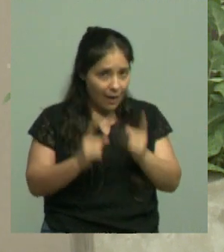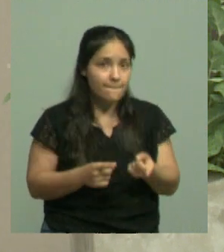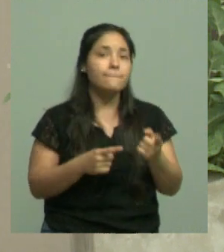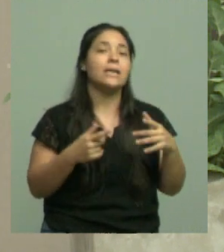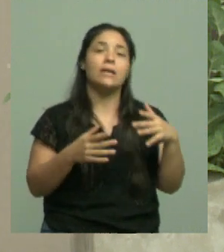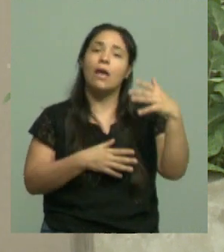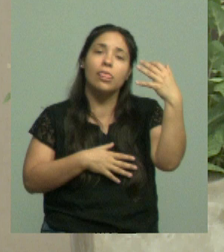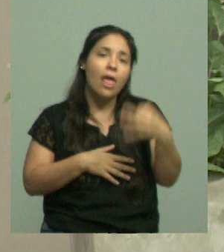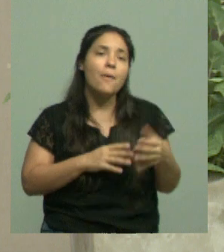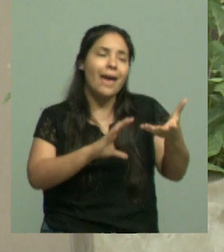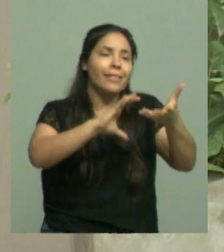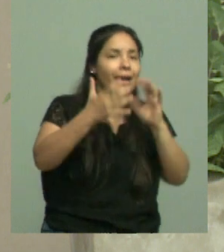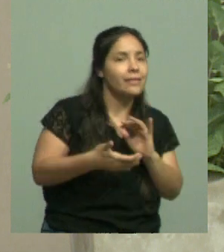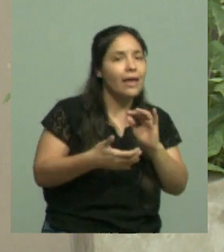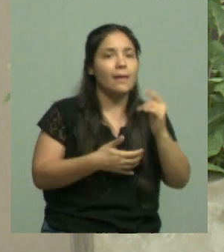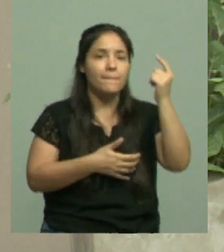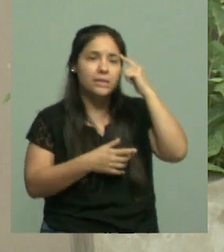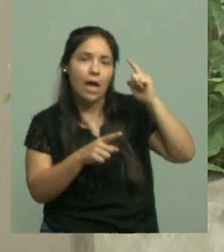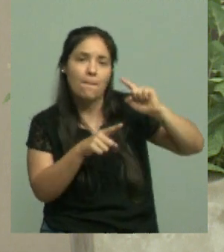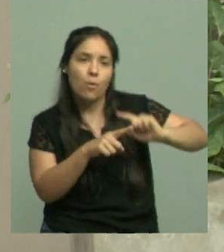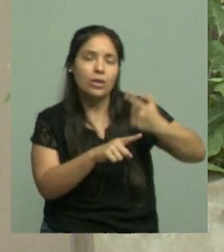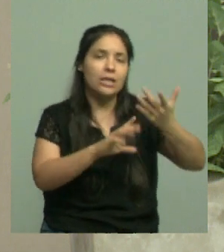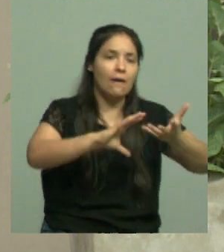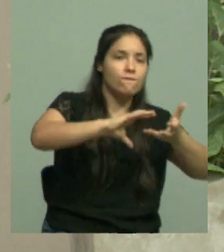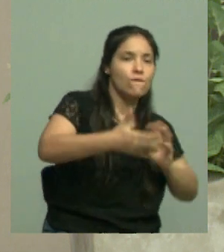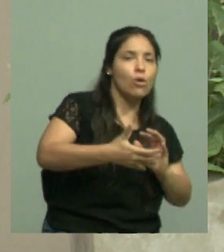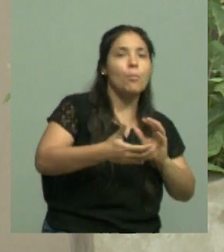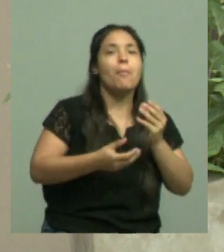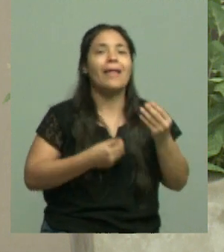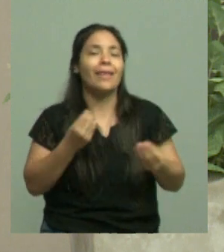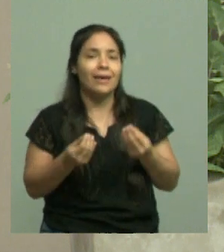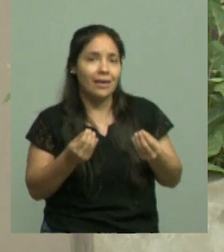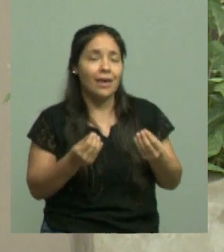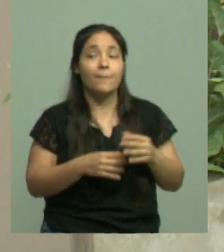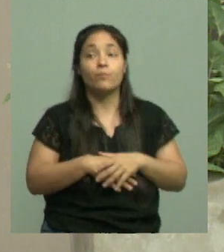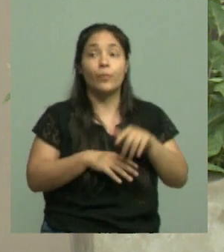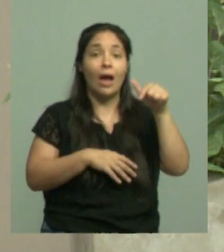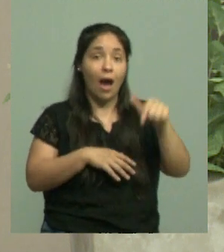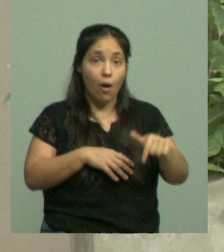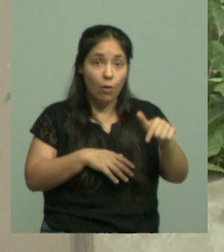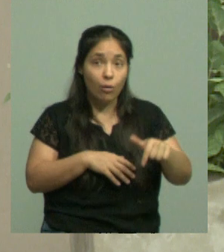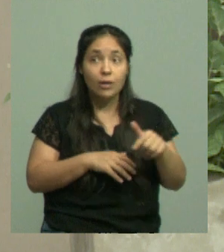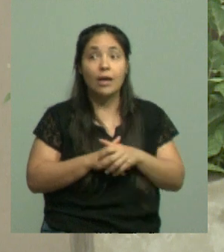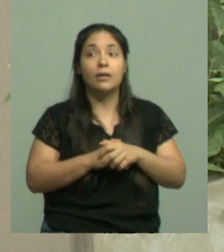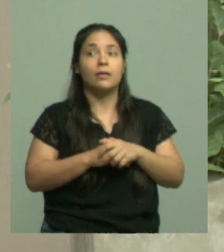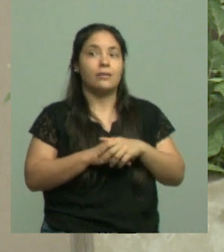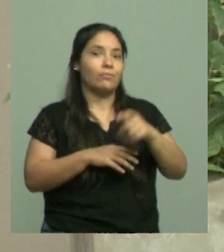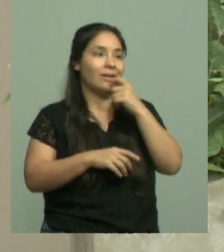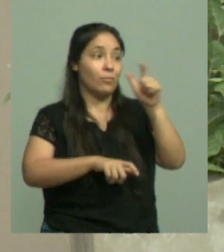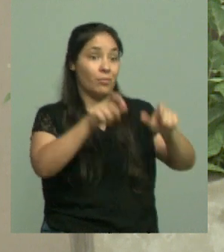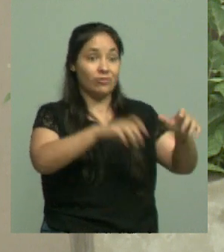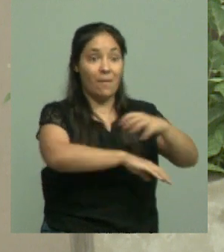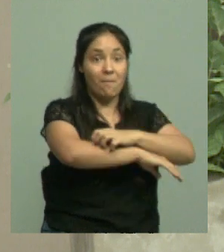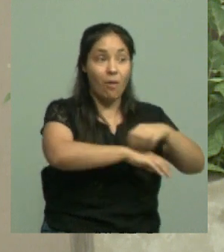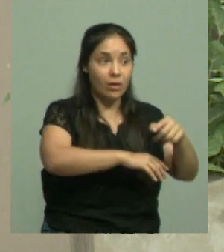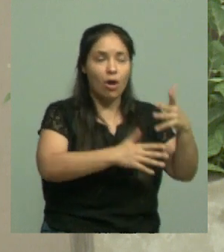recomienda estrategias o políticas o formas de que en estos momentos no la pase peor el que menos tiene, sino que